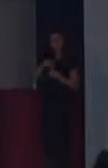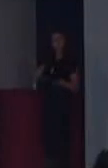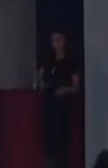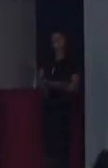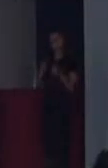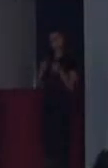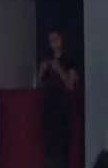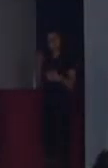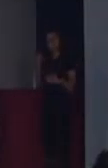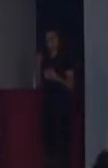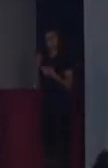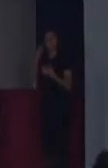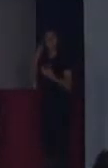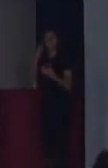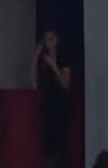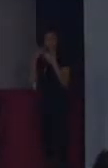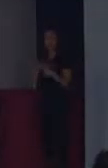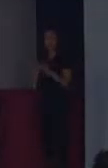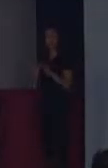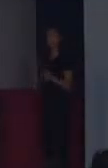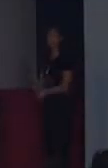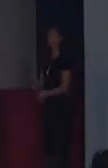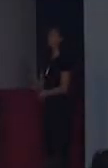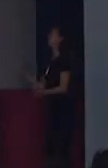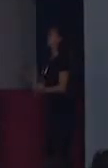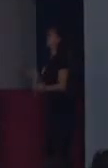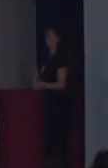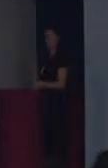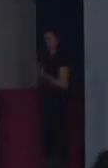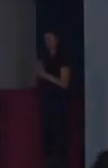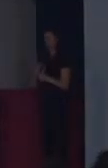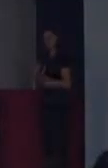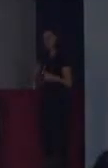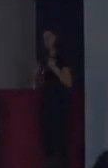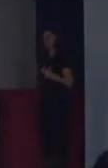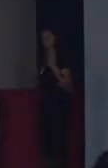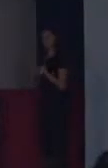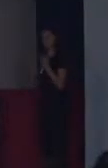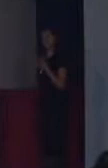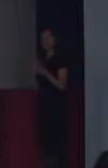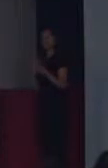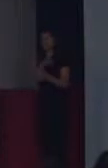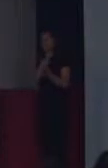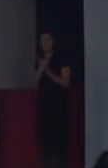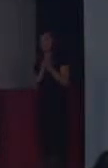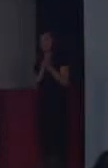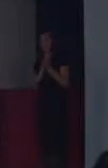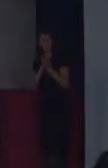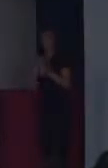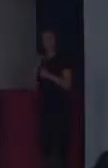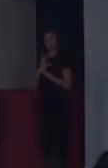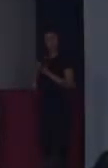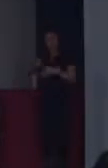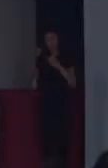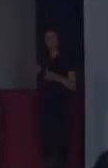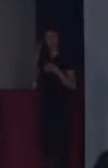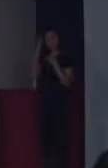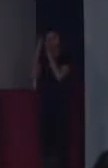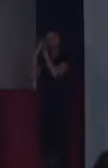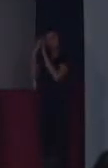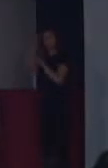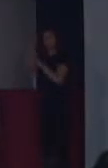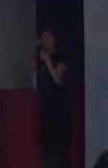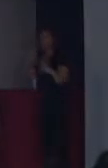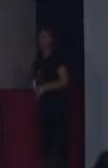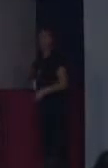la discapacidad. No dar, ni esperar que nos den, sino pelear, como ella decía, con cultura y con imaginario, porque el Estado lo tiene. Así